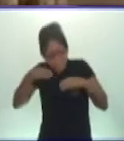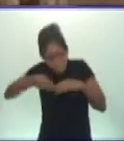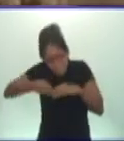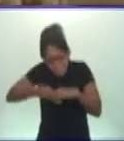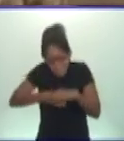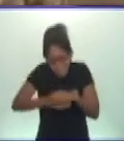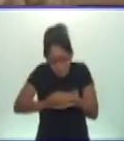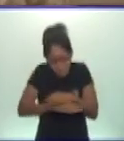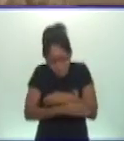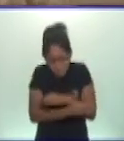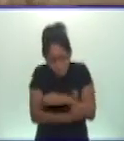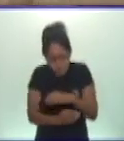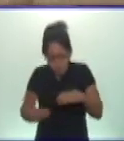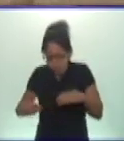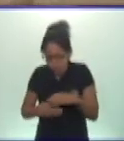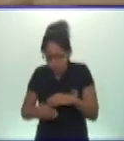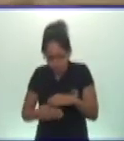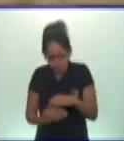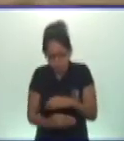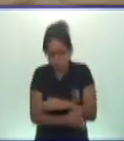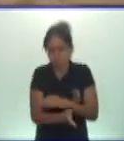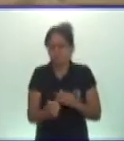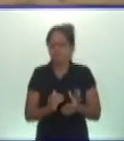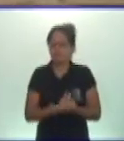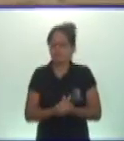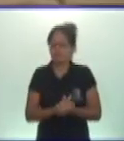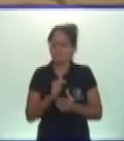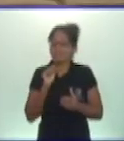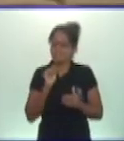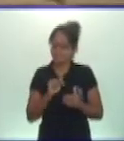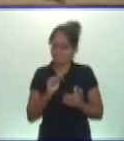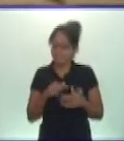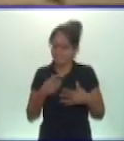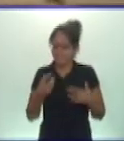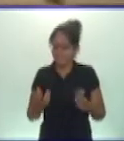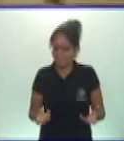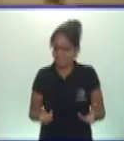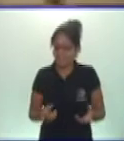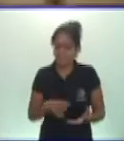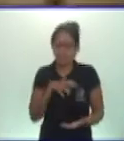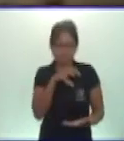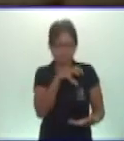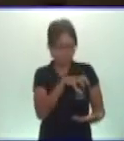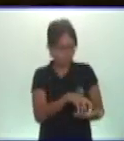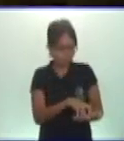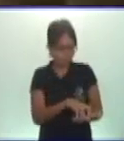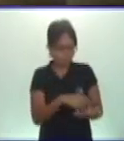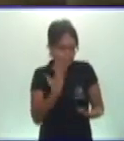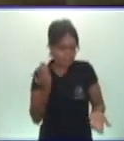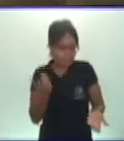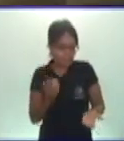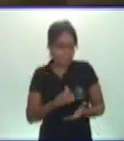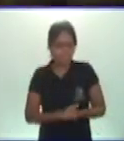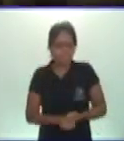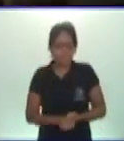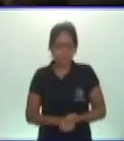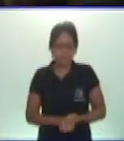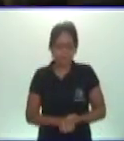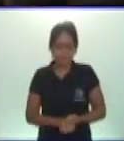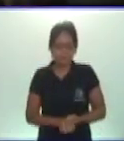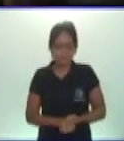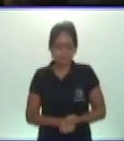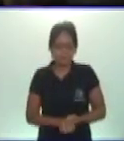de la humanidad, en la misma lista donde aparecía la ciudad de Machu Picchu y la Gran Muralla China.